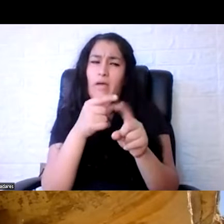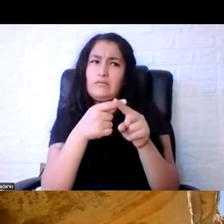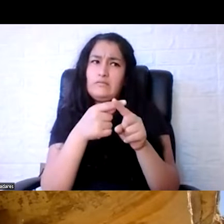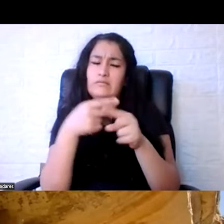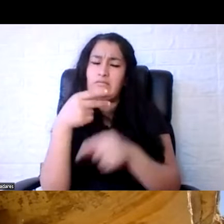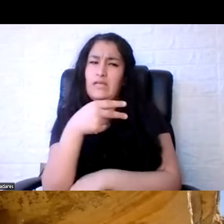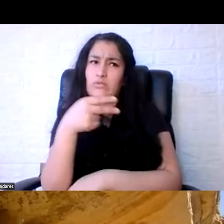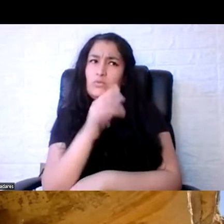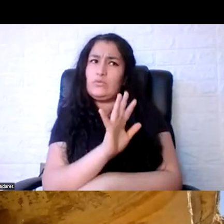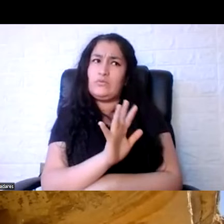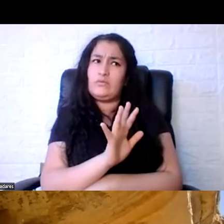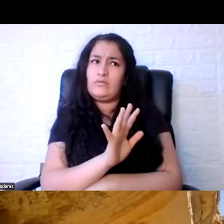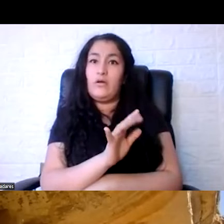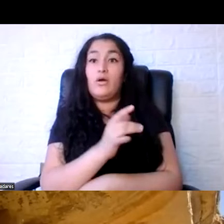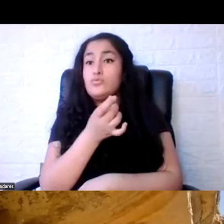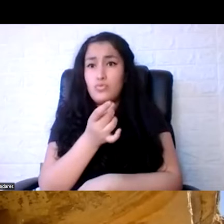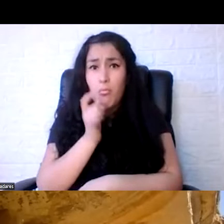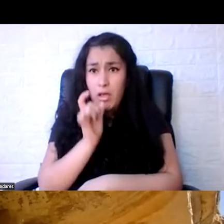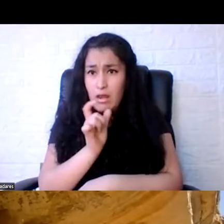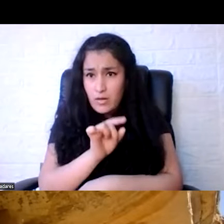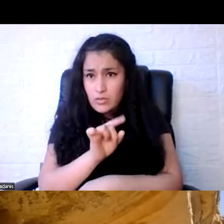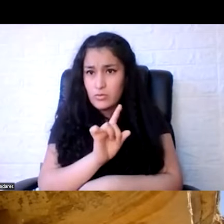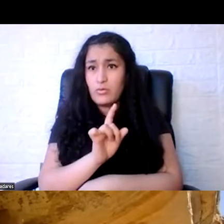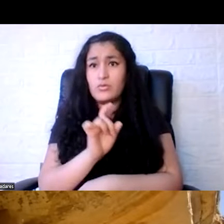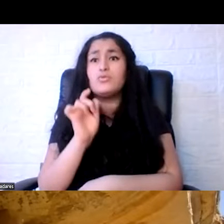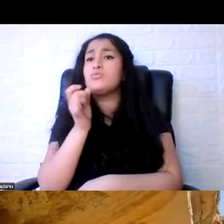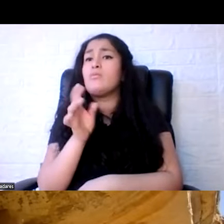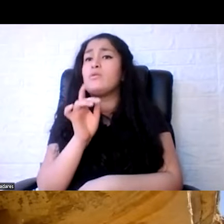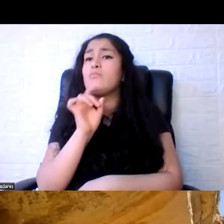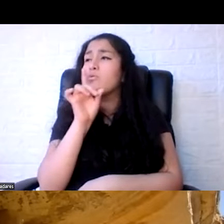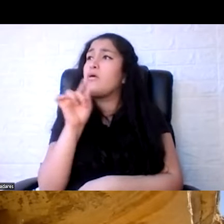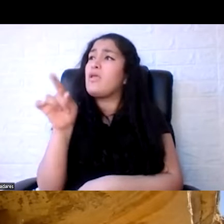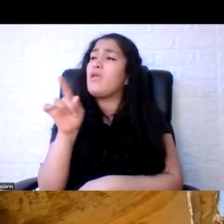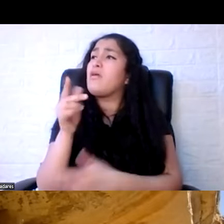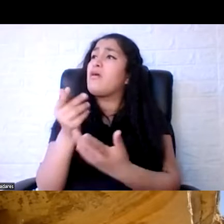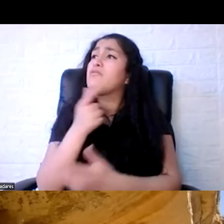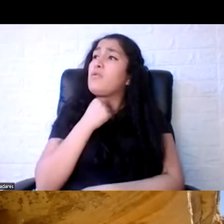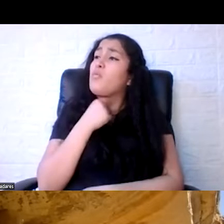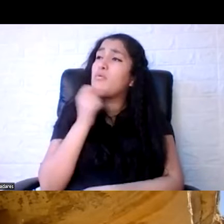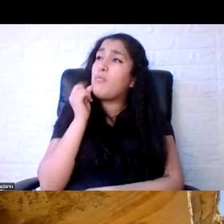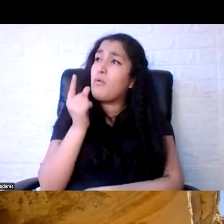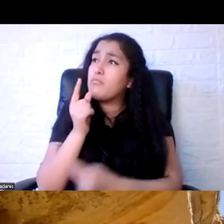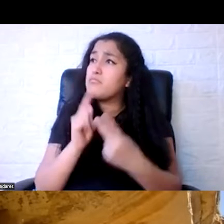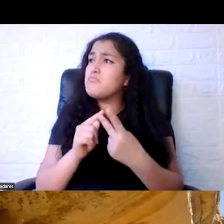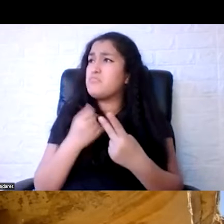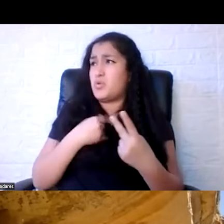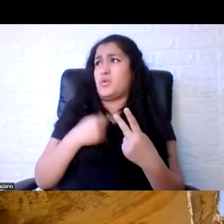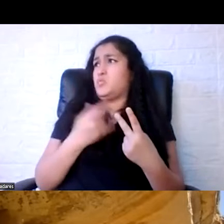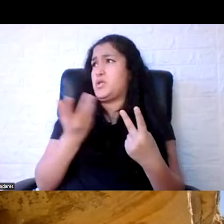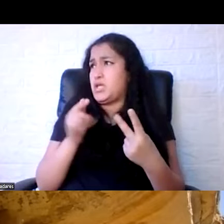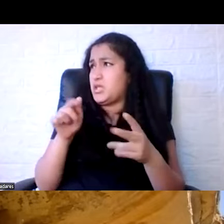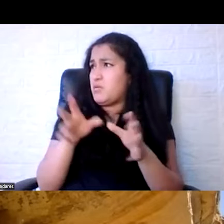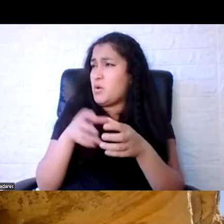sobre acoso sexual, preguntaba sobre sus motivaciones, las cosas que les gustaban, que les disgustaban en la organización